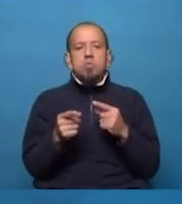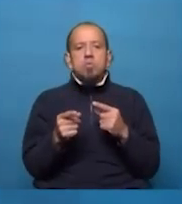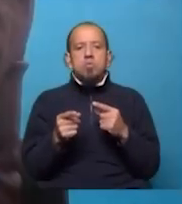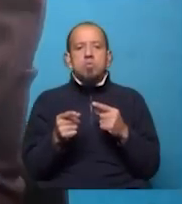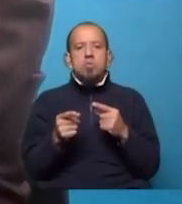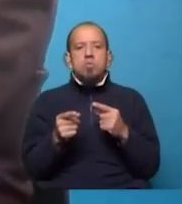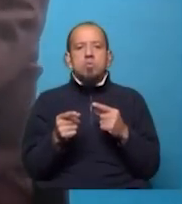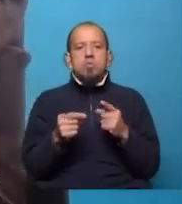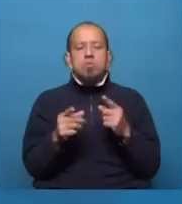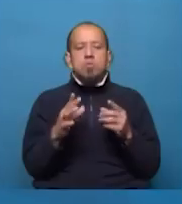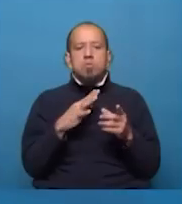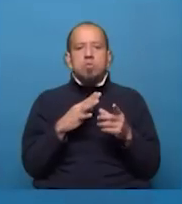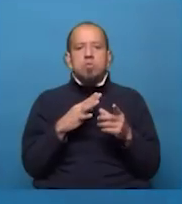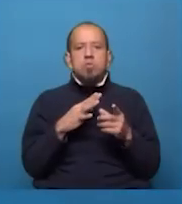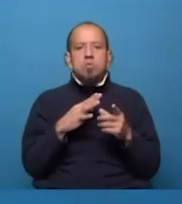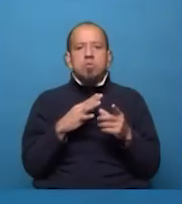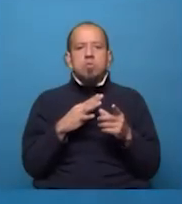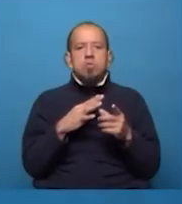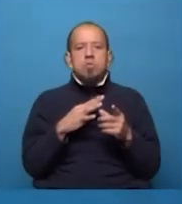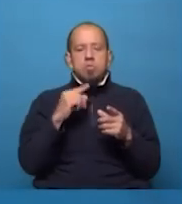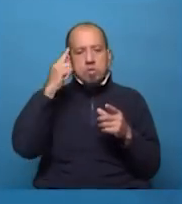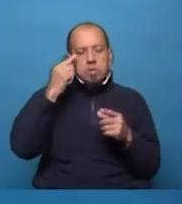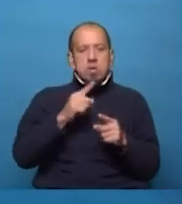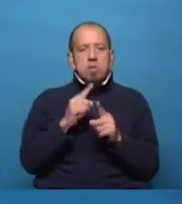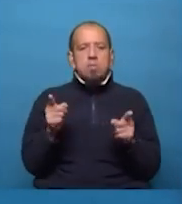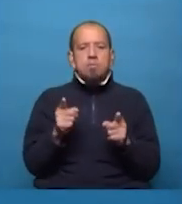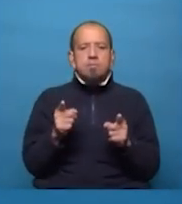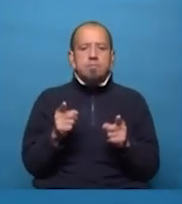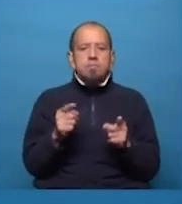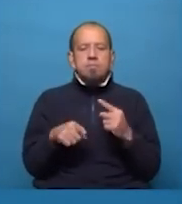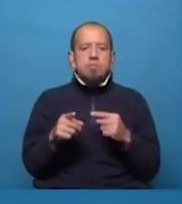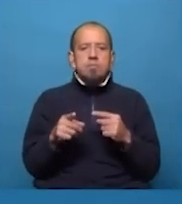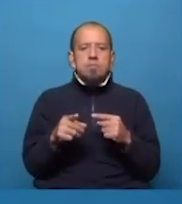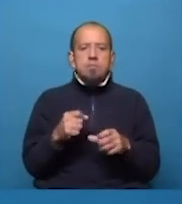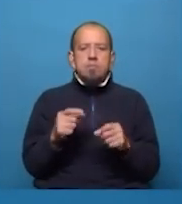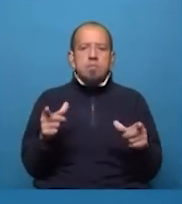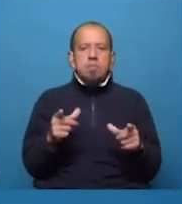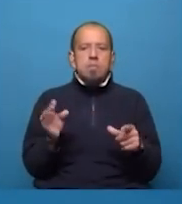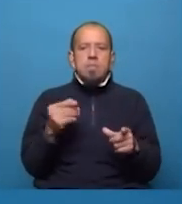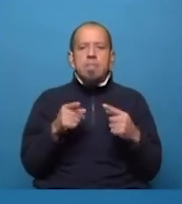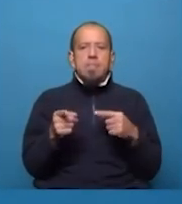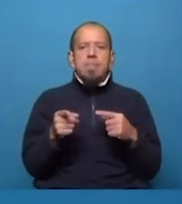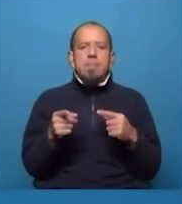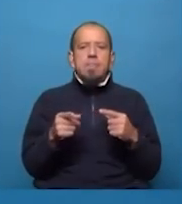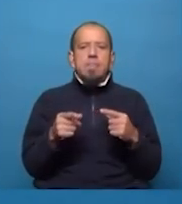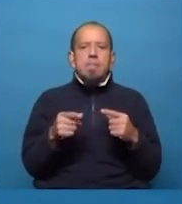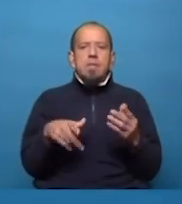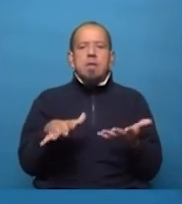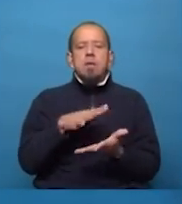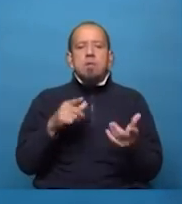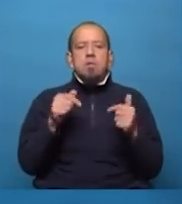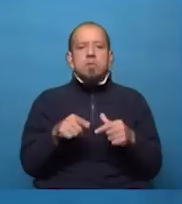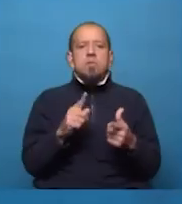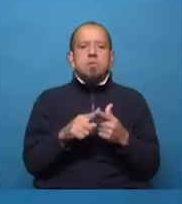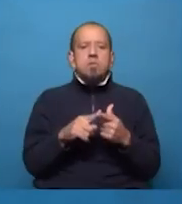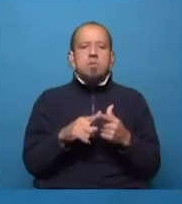Pero hay gente que piensa que no creo que el mensaje que bueno se lava plata en todos lados entonces acá no estamos peor que nadie